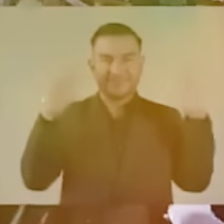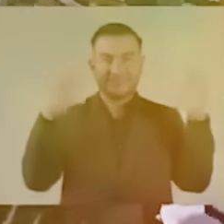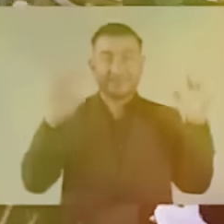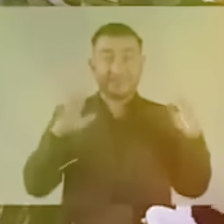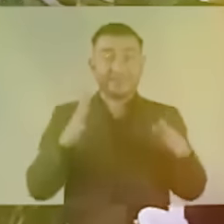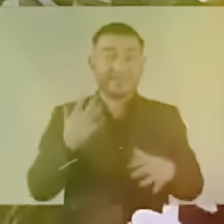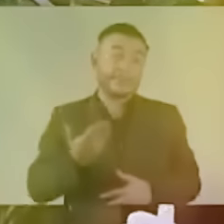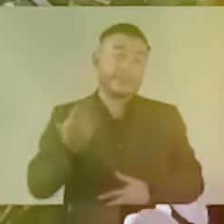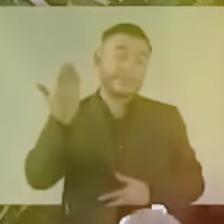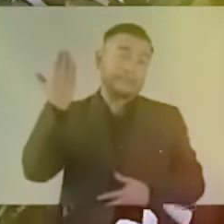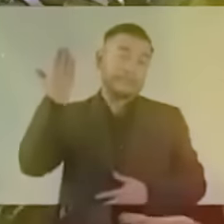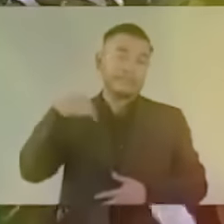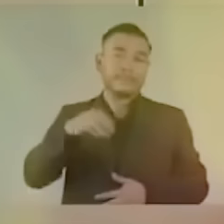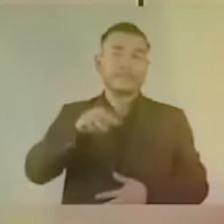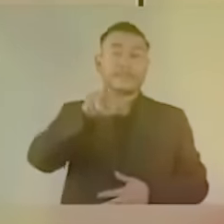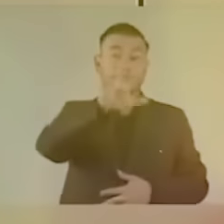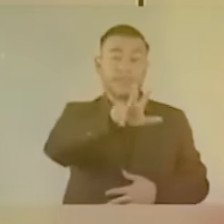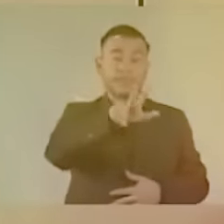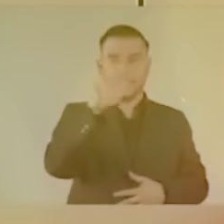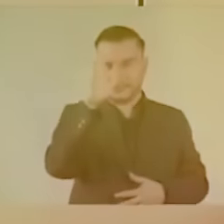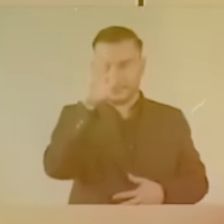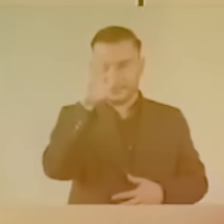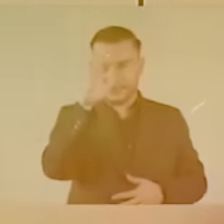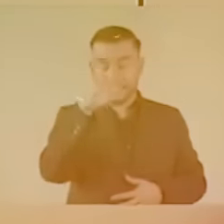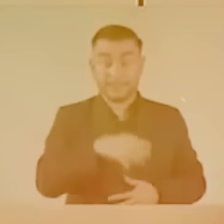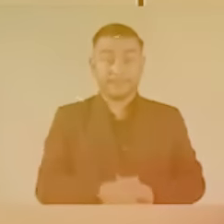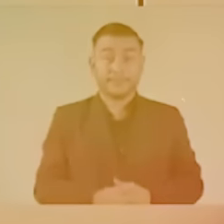Desde que hicimos historia el 3 de febrero,